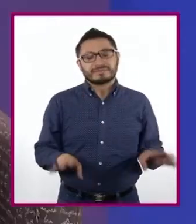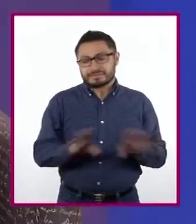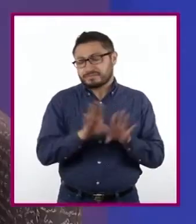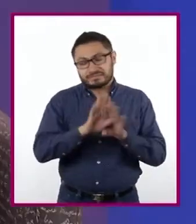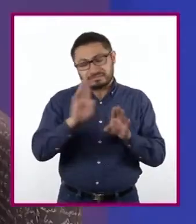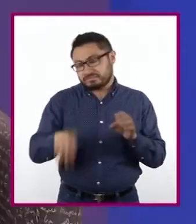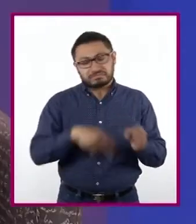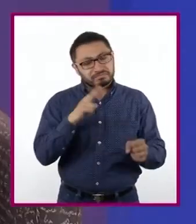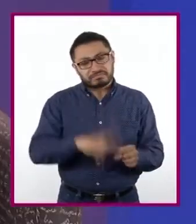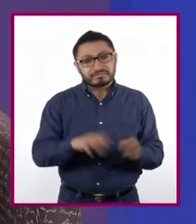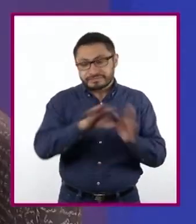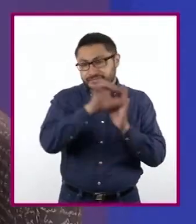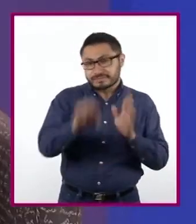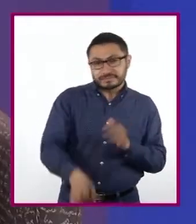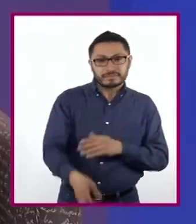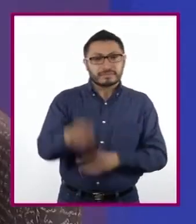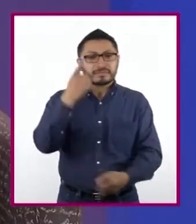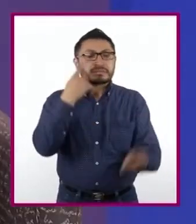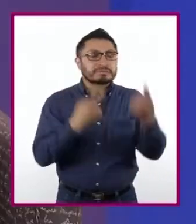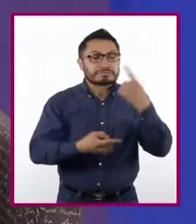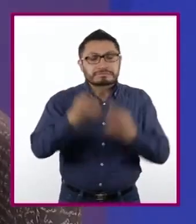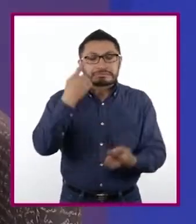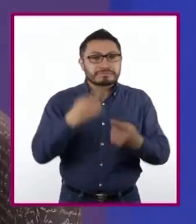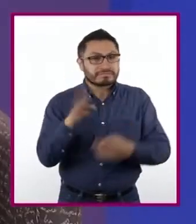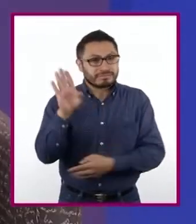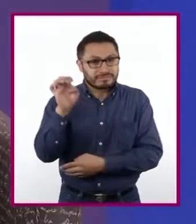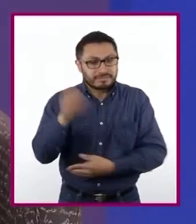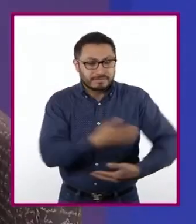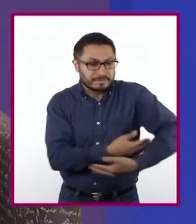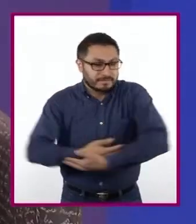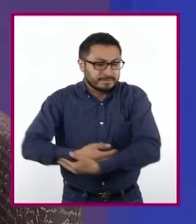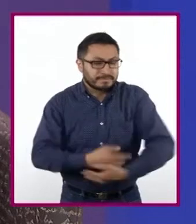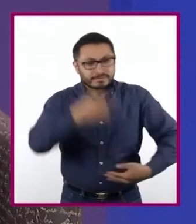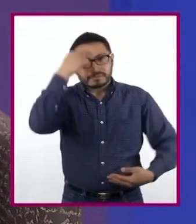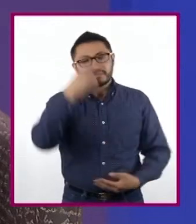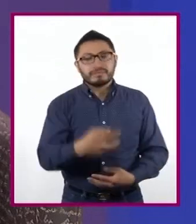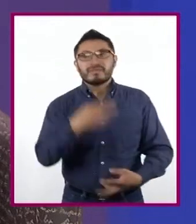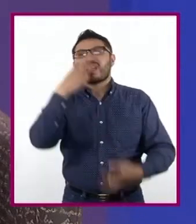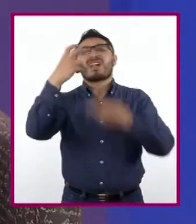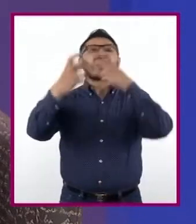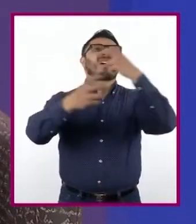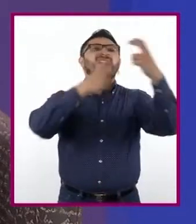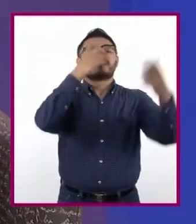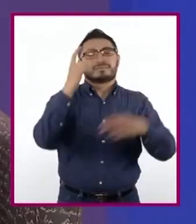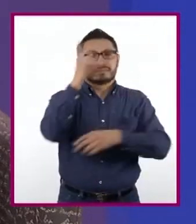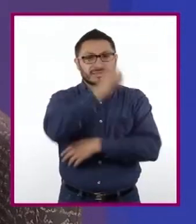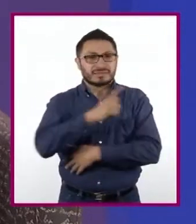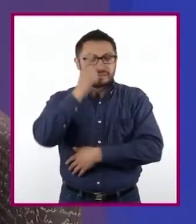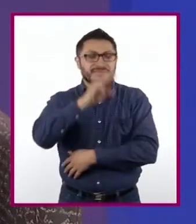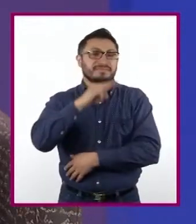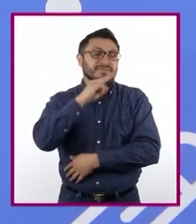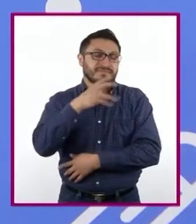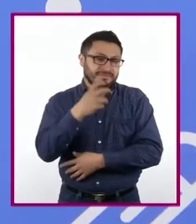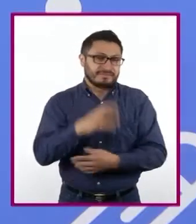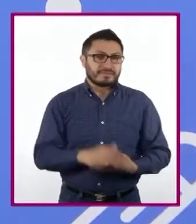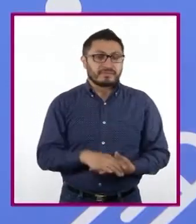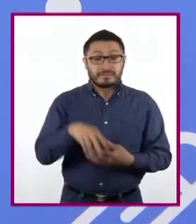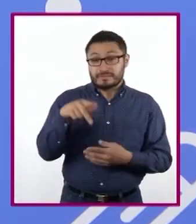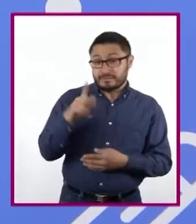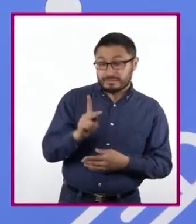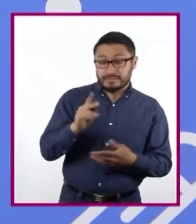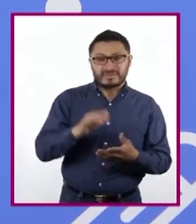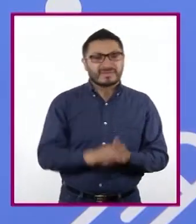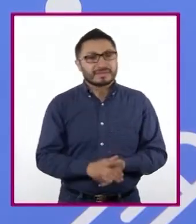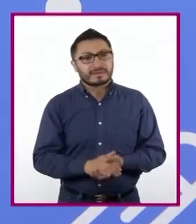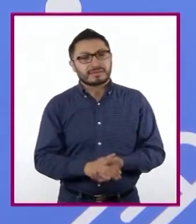rudimentaria, por ejemplo, el llanto del bebé, para lograr alcanzar el dominio del lenguaje materno. Sin embargo,